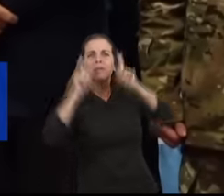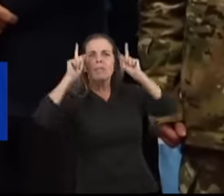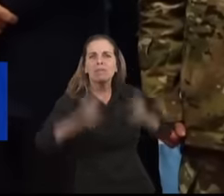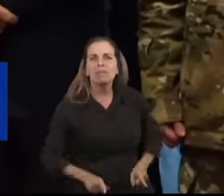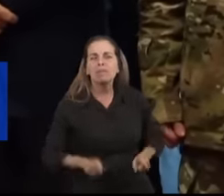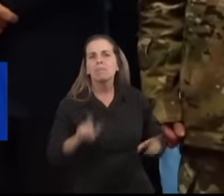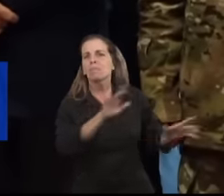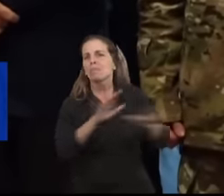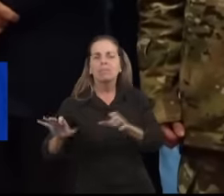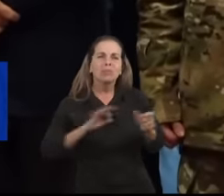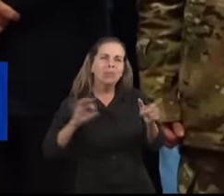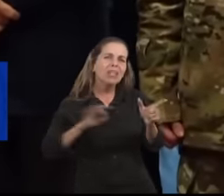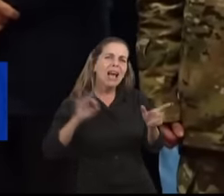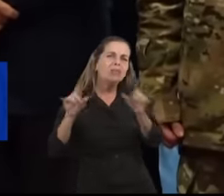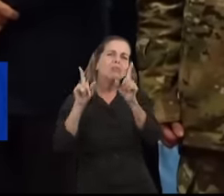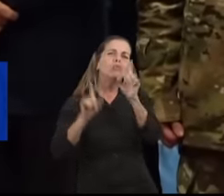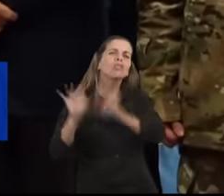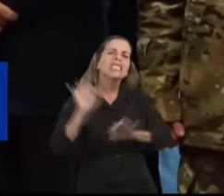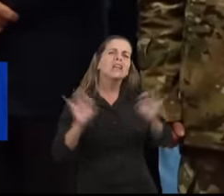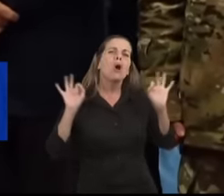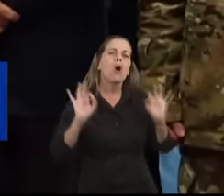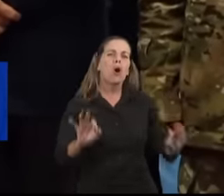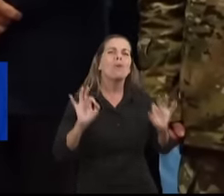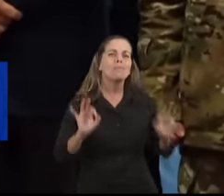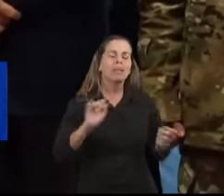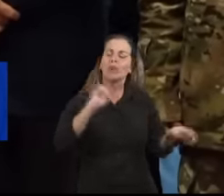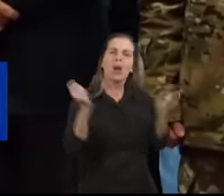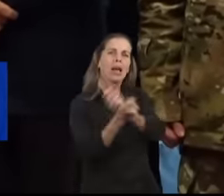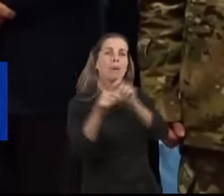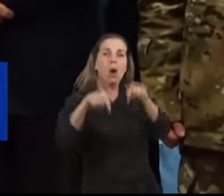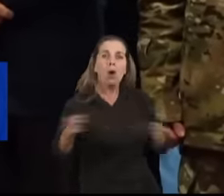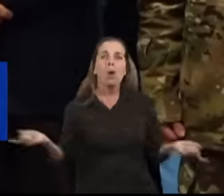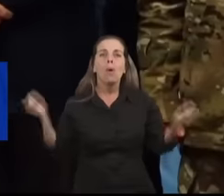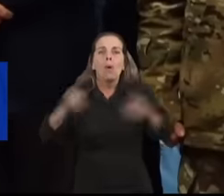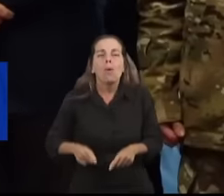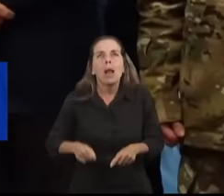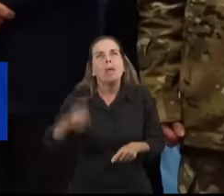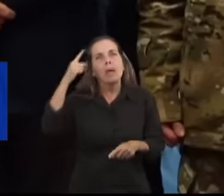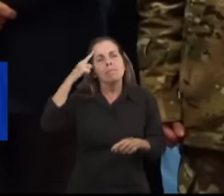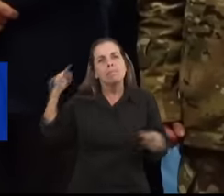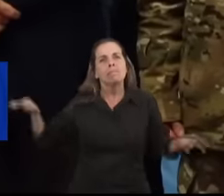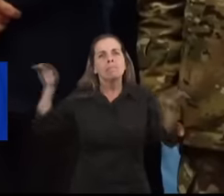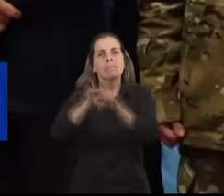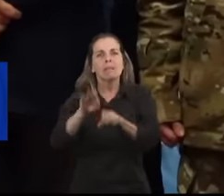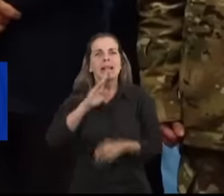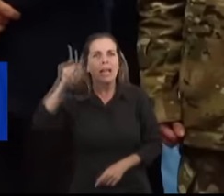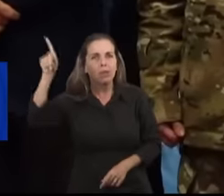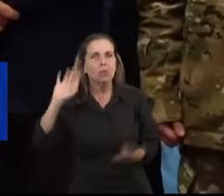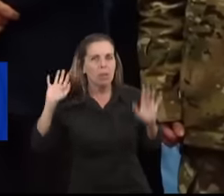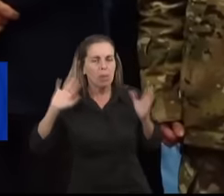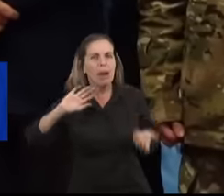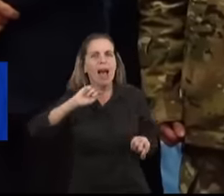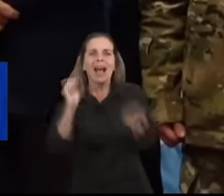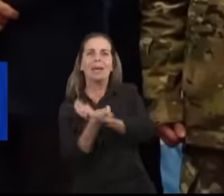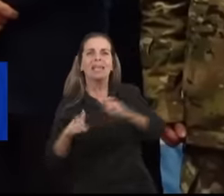los de nuestros padres fundadores. Hoy las estamos volviendo a abrazar para revertir 100 años de decadencia, pero veo con